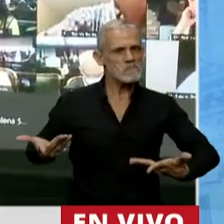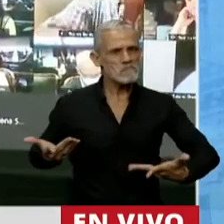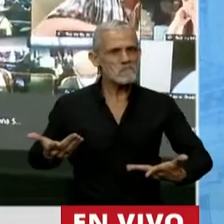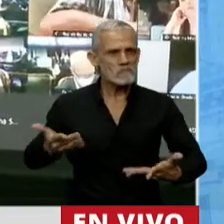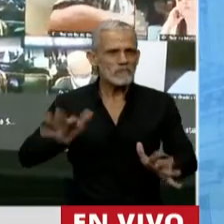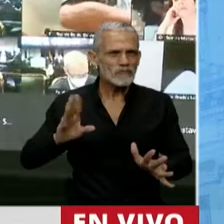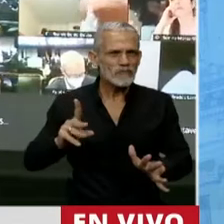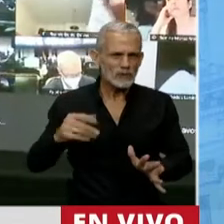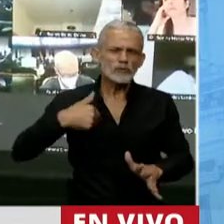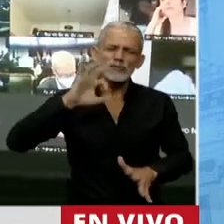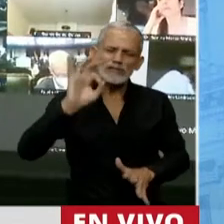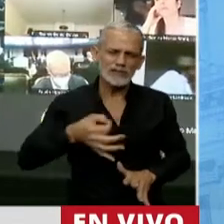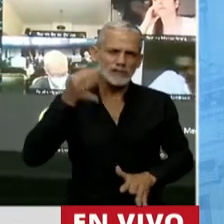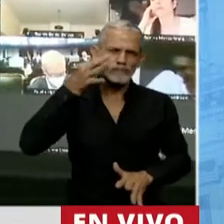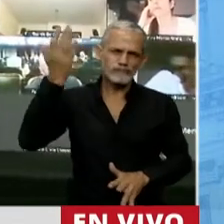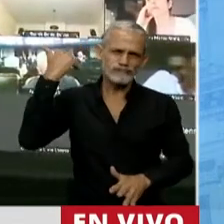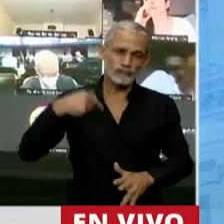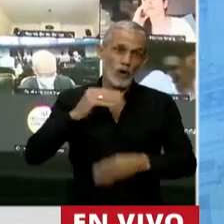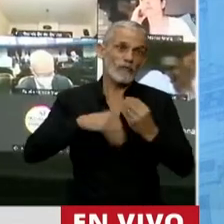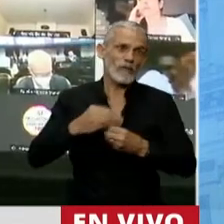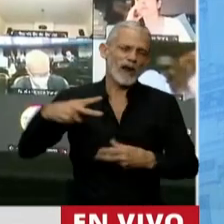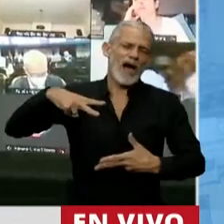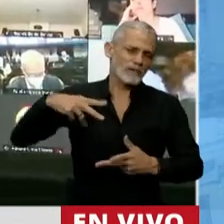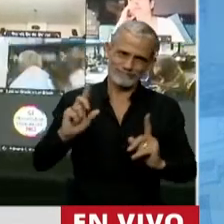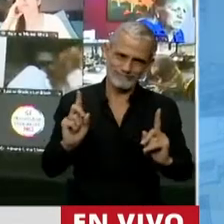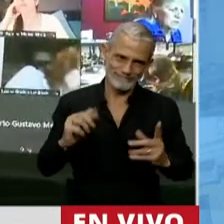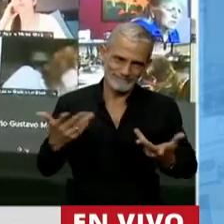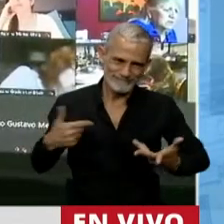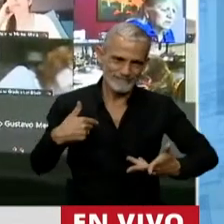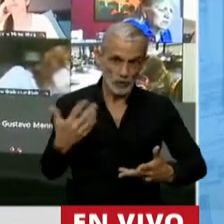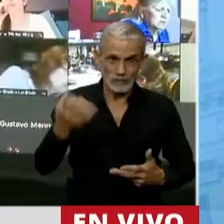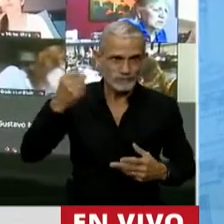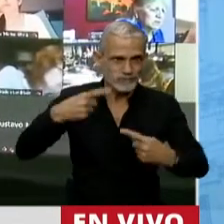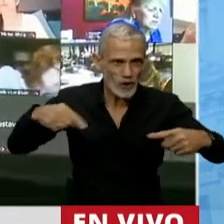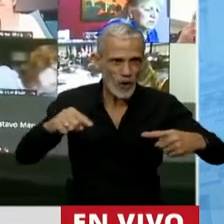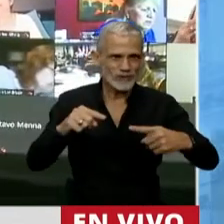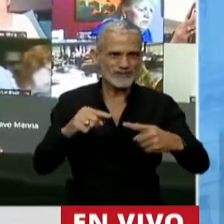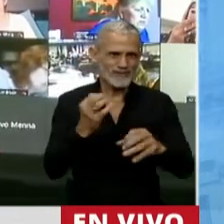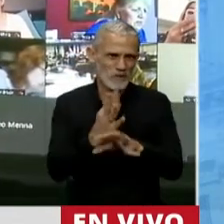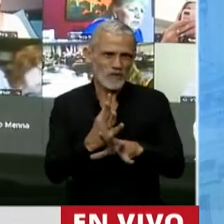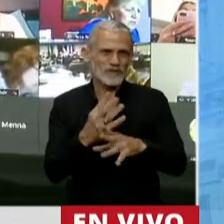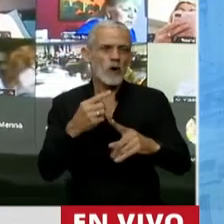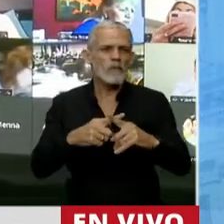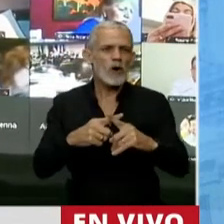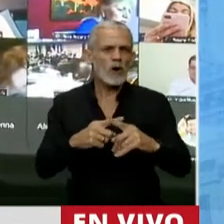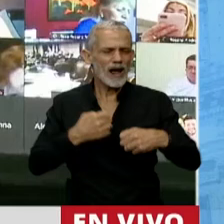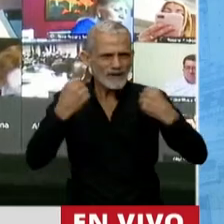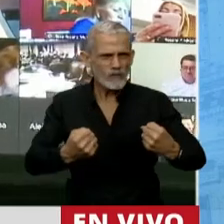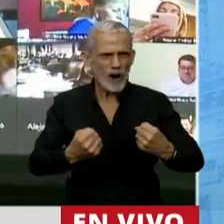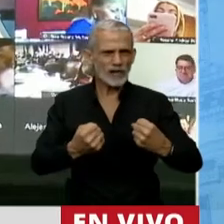presidente. Sé de qué se trata. Pues ya no vengo de una familia rica. Y he logrado cosas importantes en mi profesión a través del mérito, del